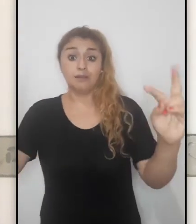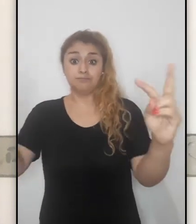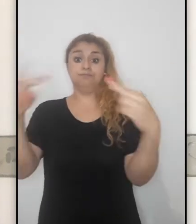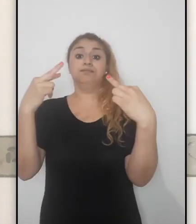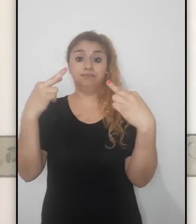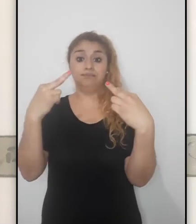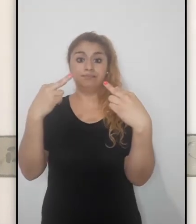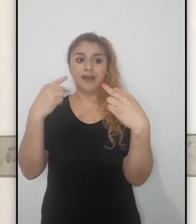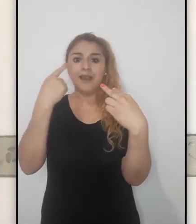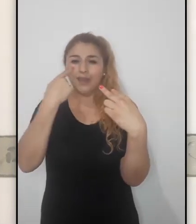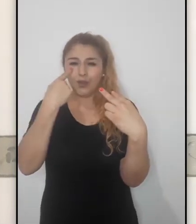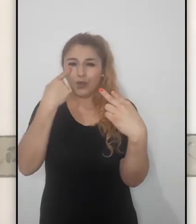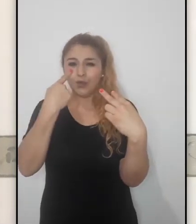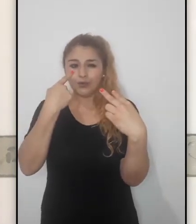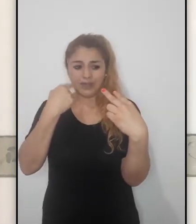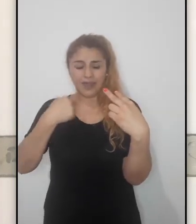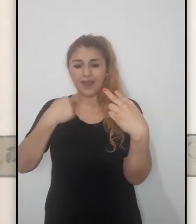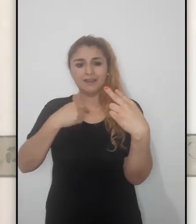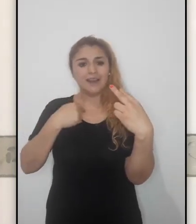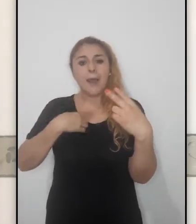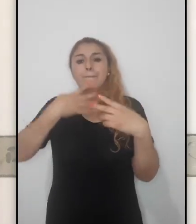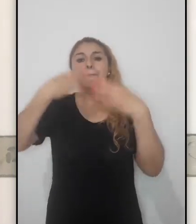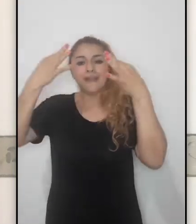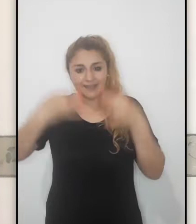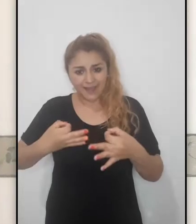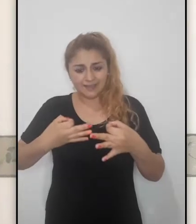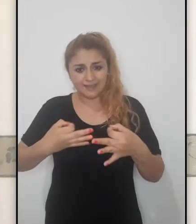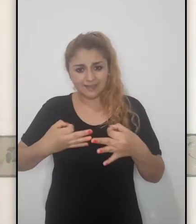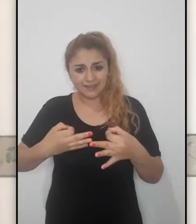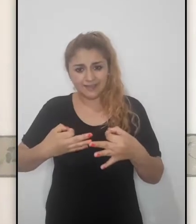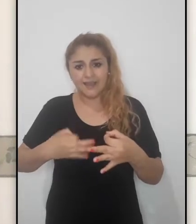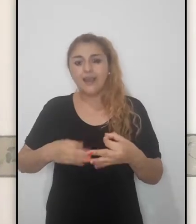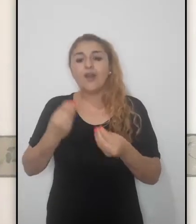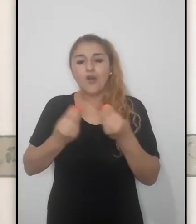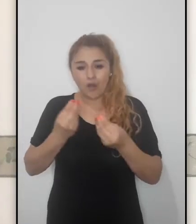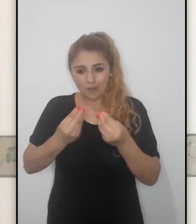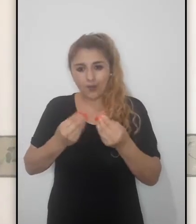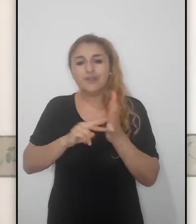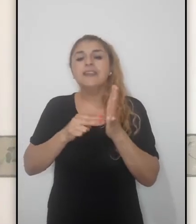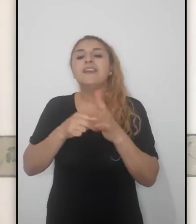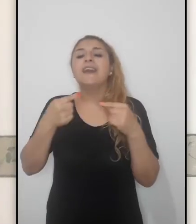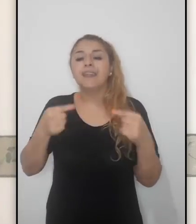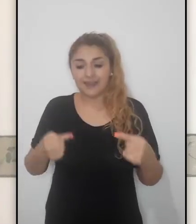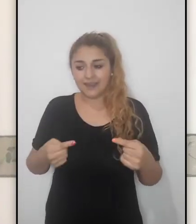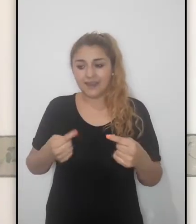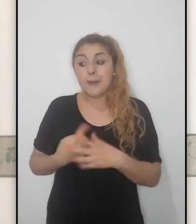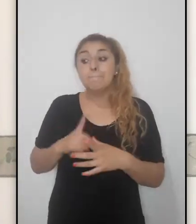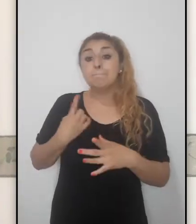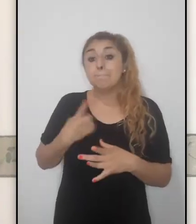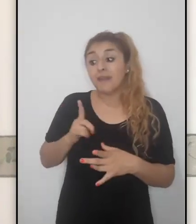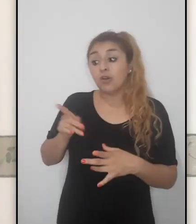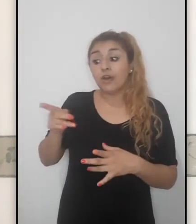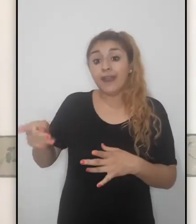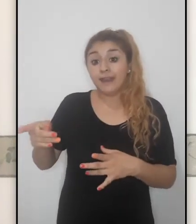totalmente seguro de la verdad pero pilato no la conocía a la verdad